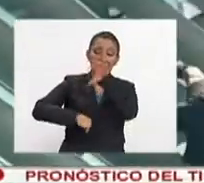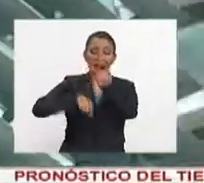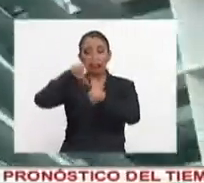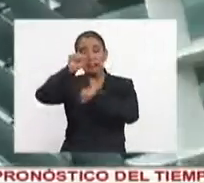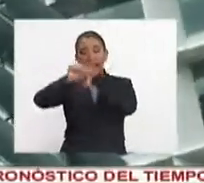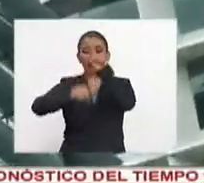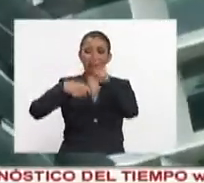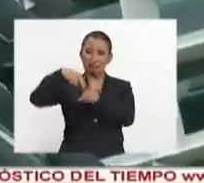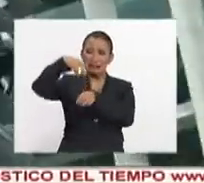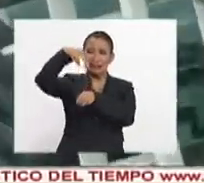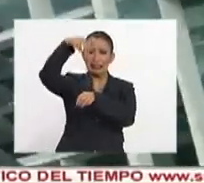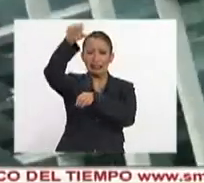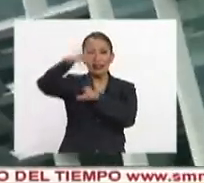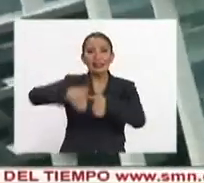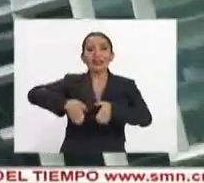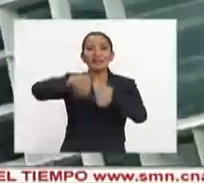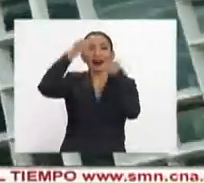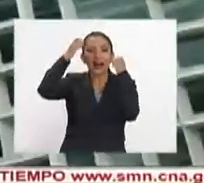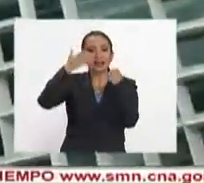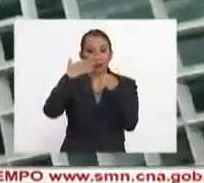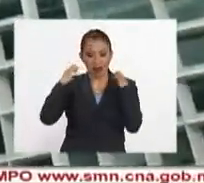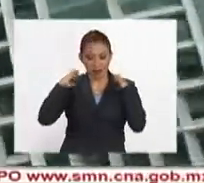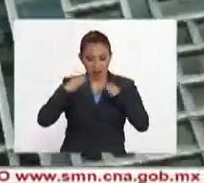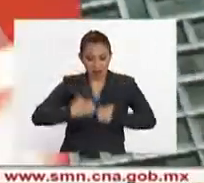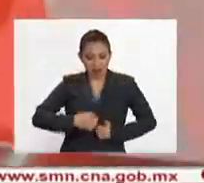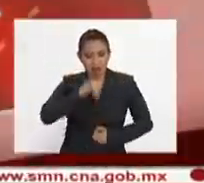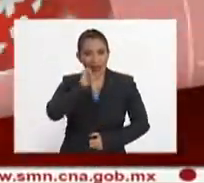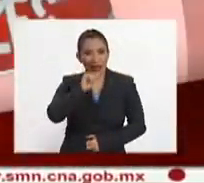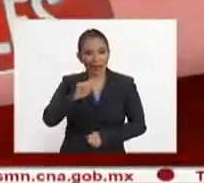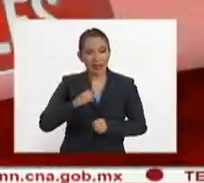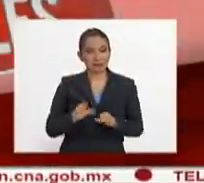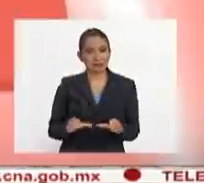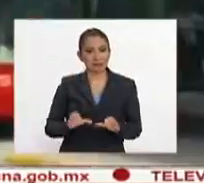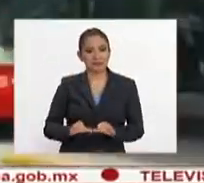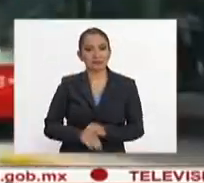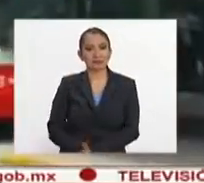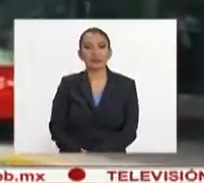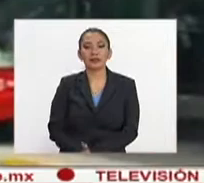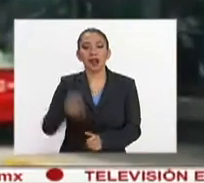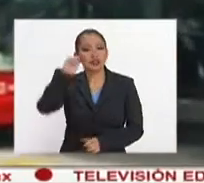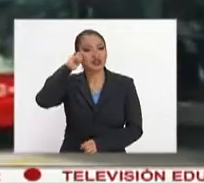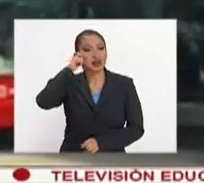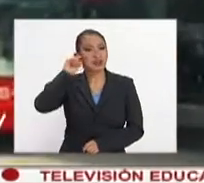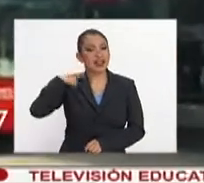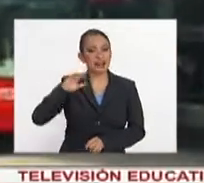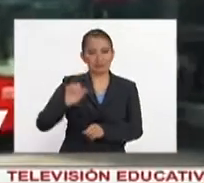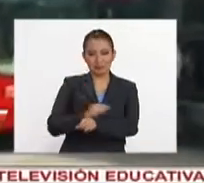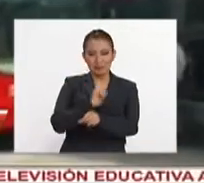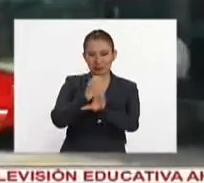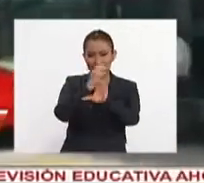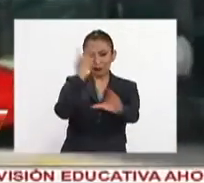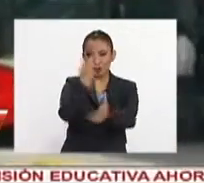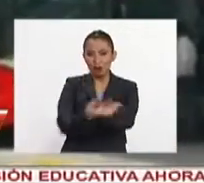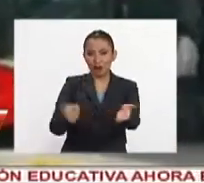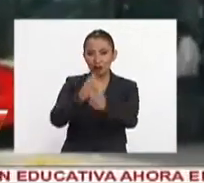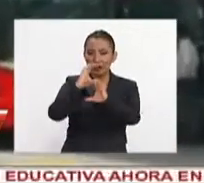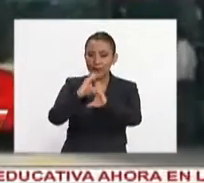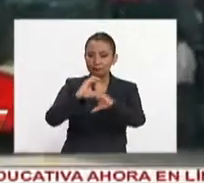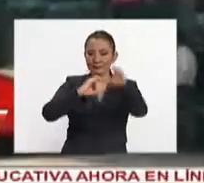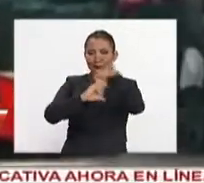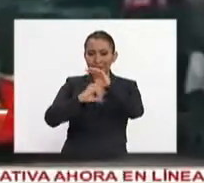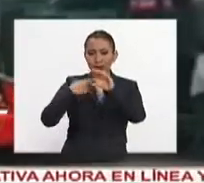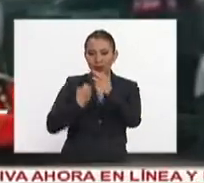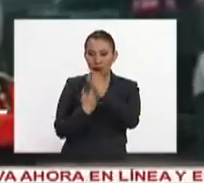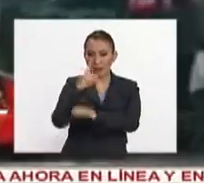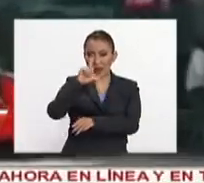se encontraba escalando un edificio sin equipo de seguridad. El chofer que conducía el autobús de doble piso perteneciente